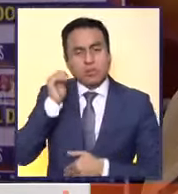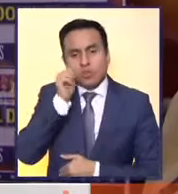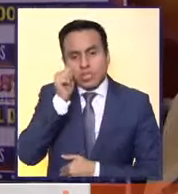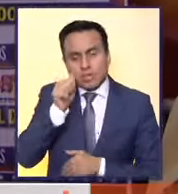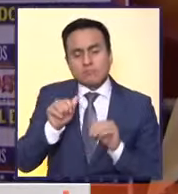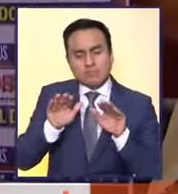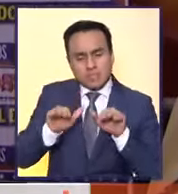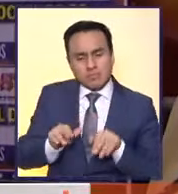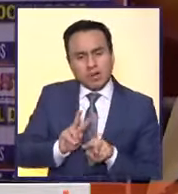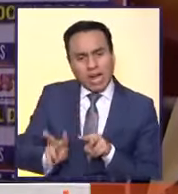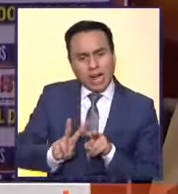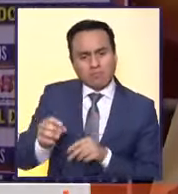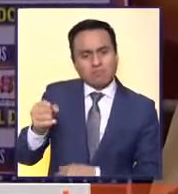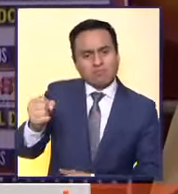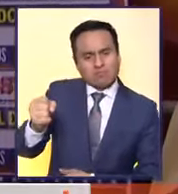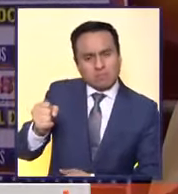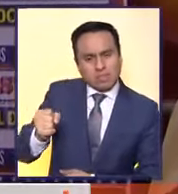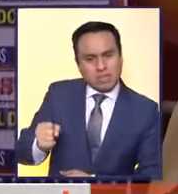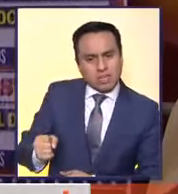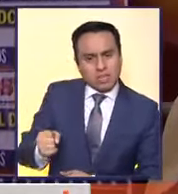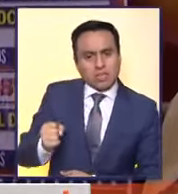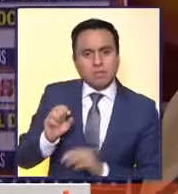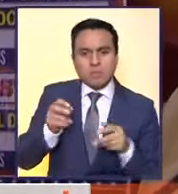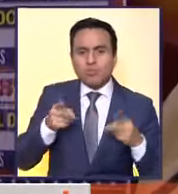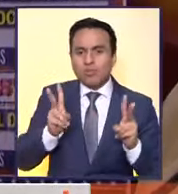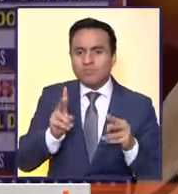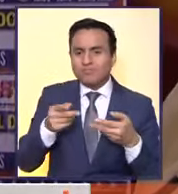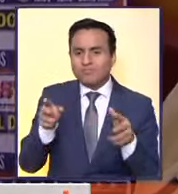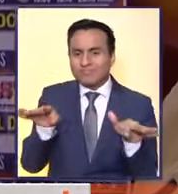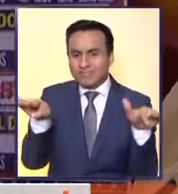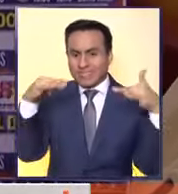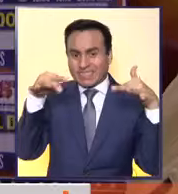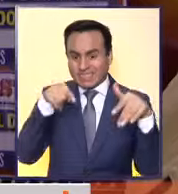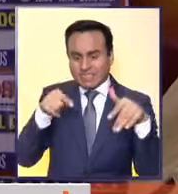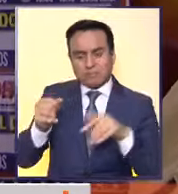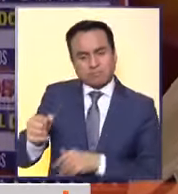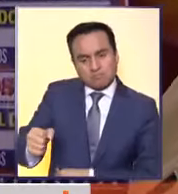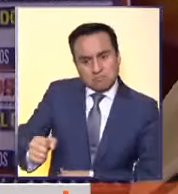días cuando están las funciones y